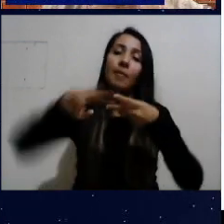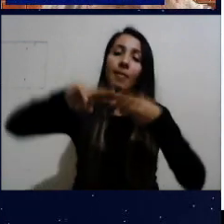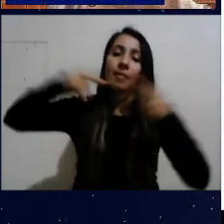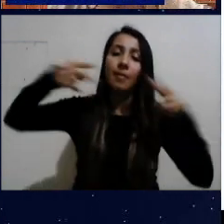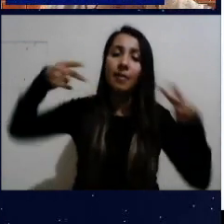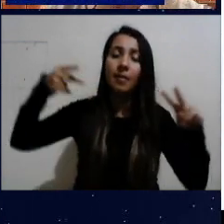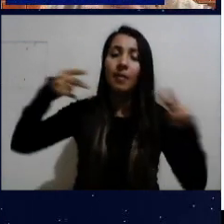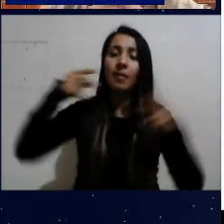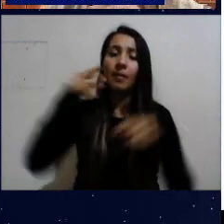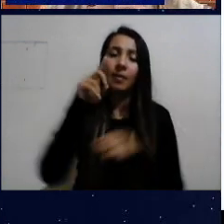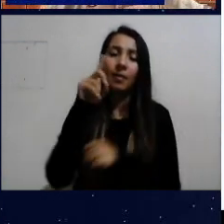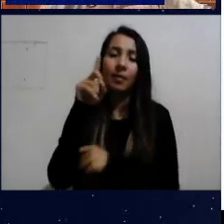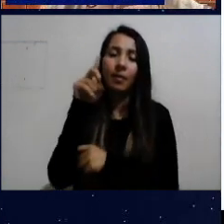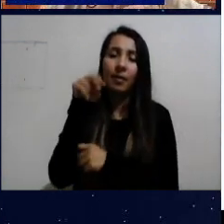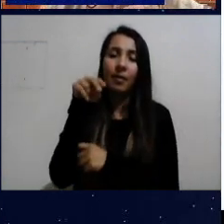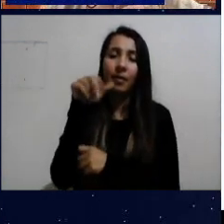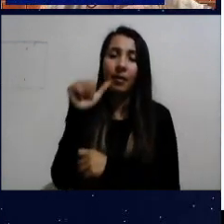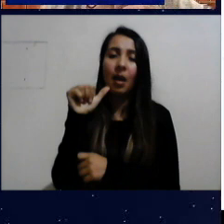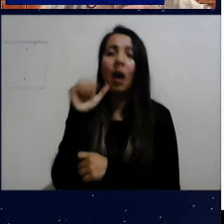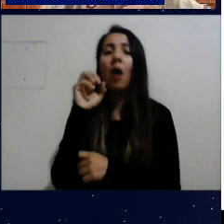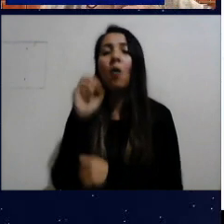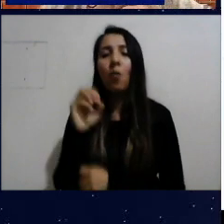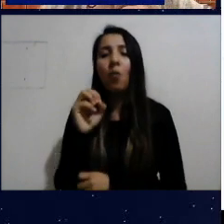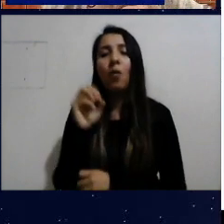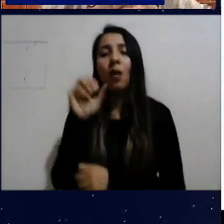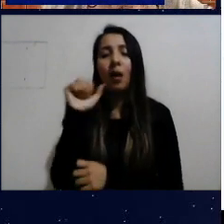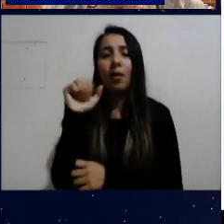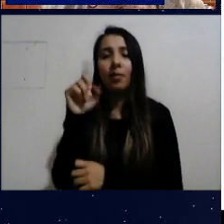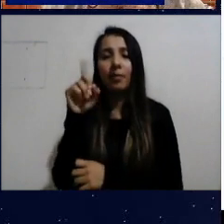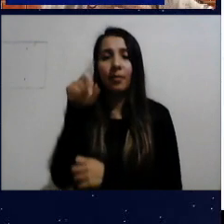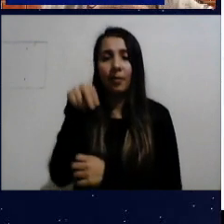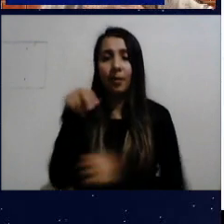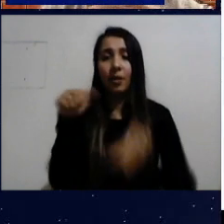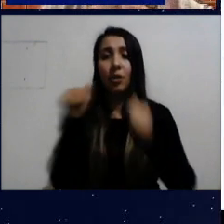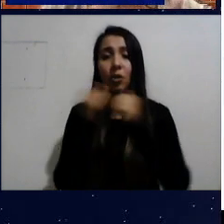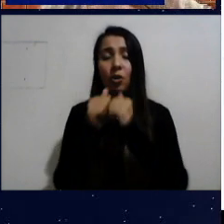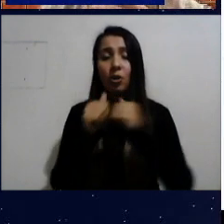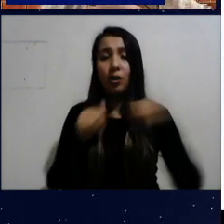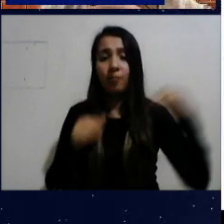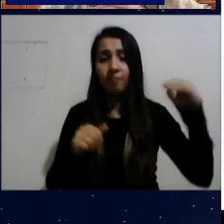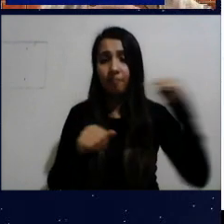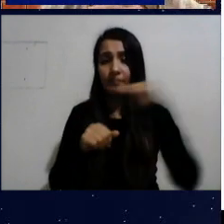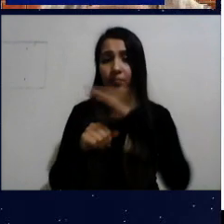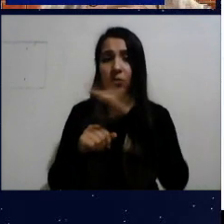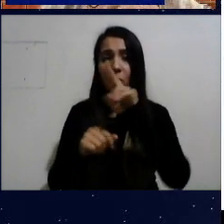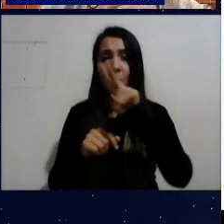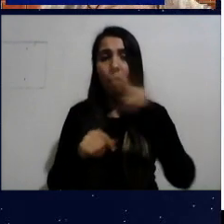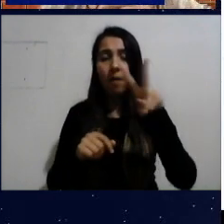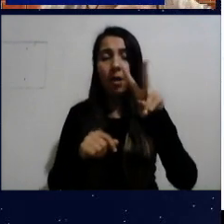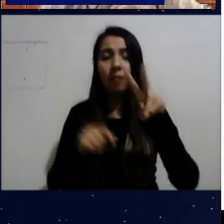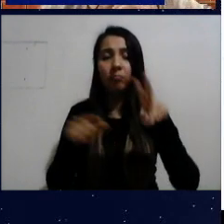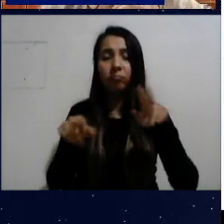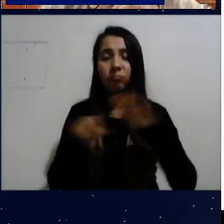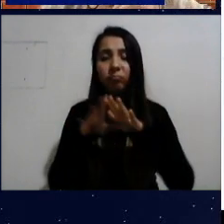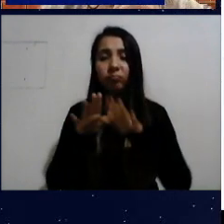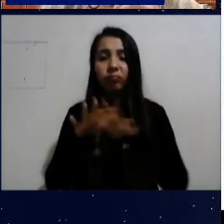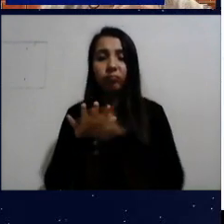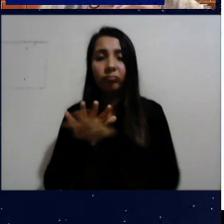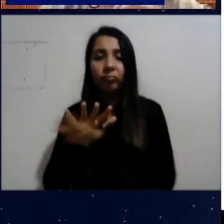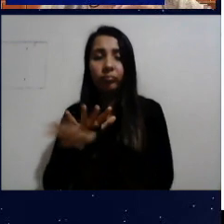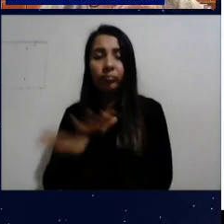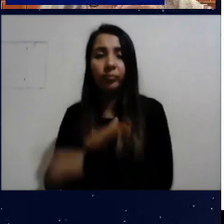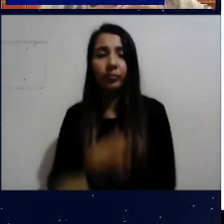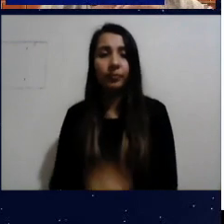ADN sometida a la radiación ultravioleta es modificada por la acción de esta radiación.